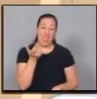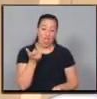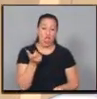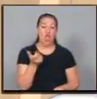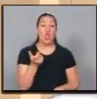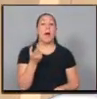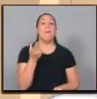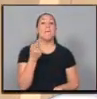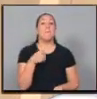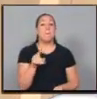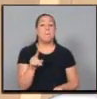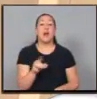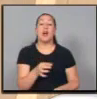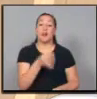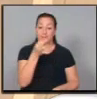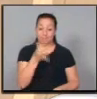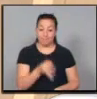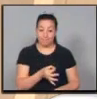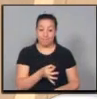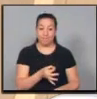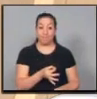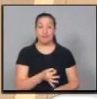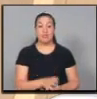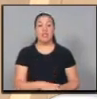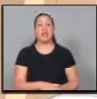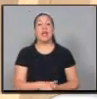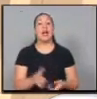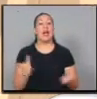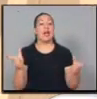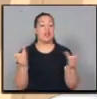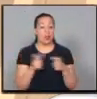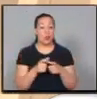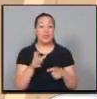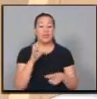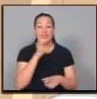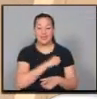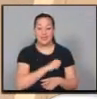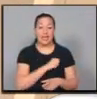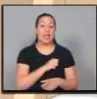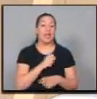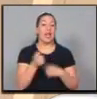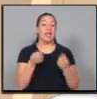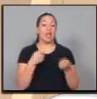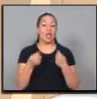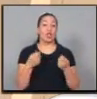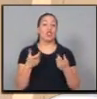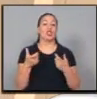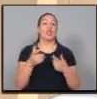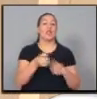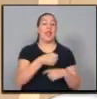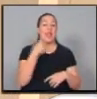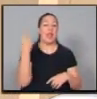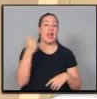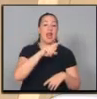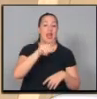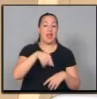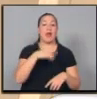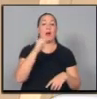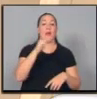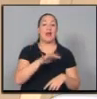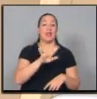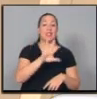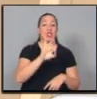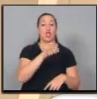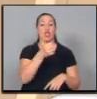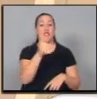la práctica, lo que quedaron en reuniones secretas, las casas de electrodomésticos con el gobierno, se comprometieron a bajar entre un 5 y